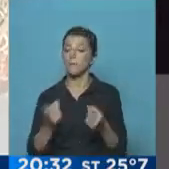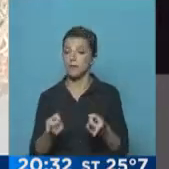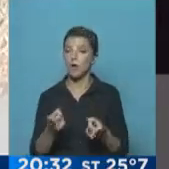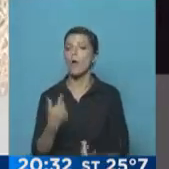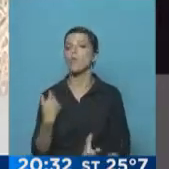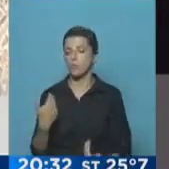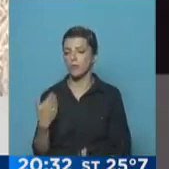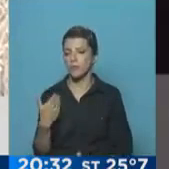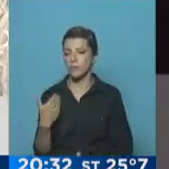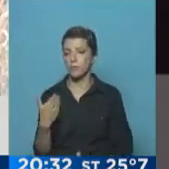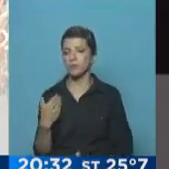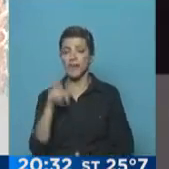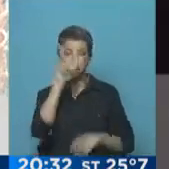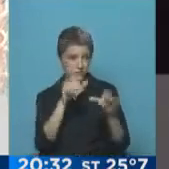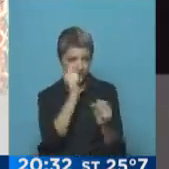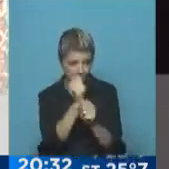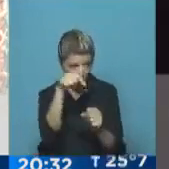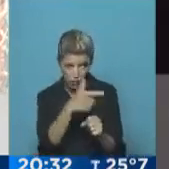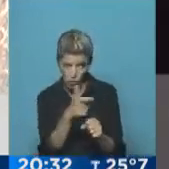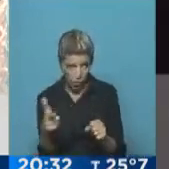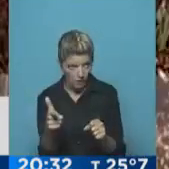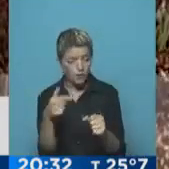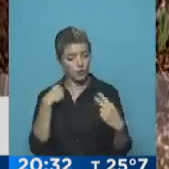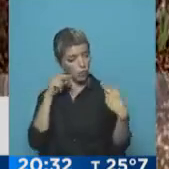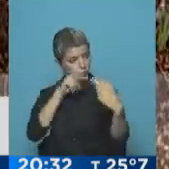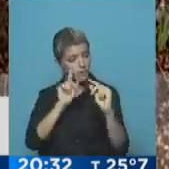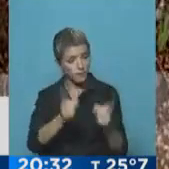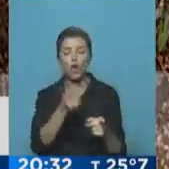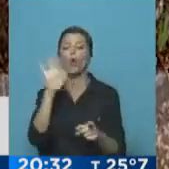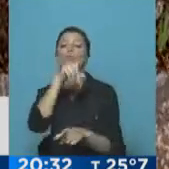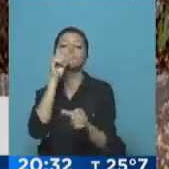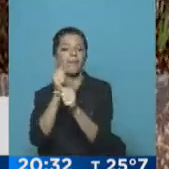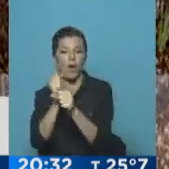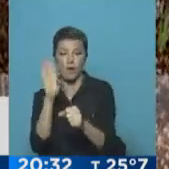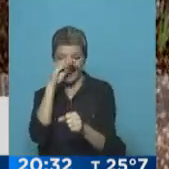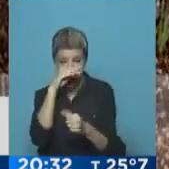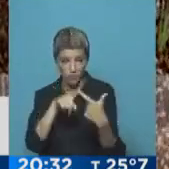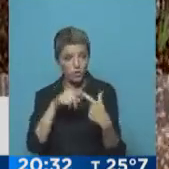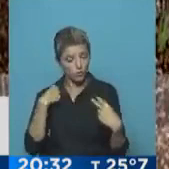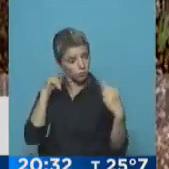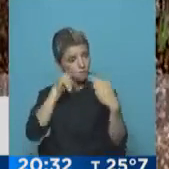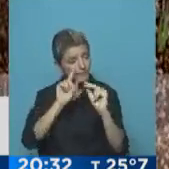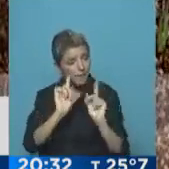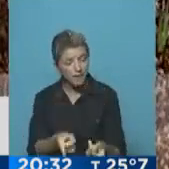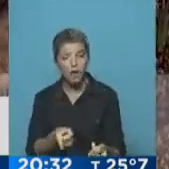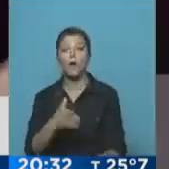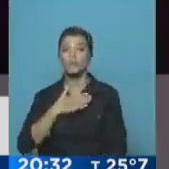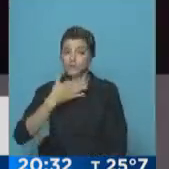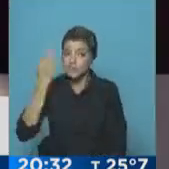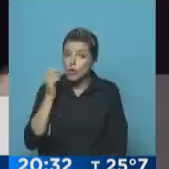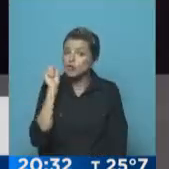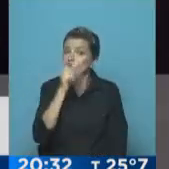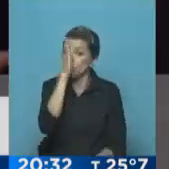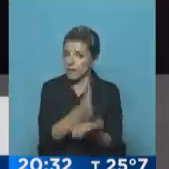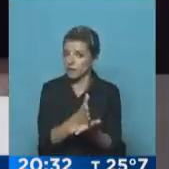de los que aún no tienen trabajo o tienen un trabajo no registrado, porque le hemos asegurado el derecho,